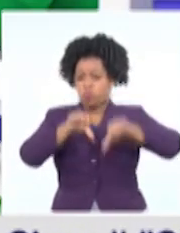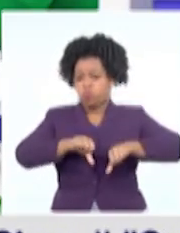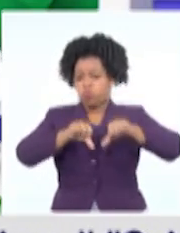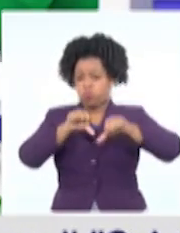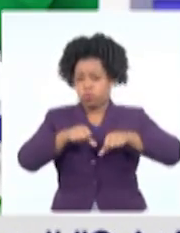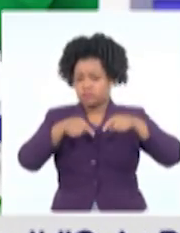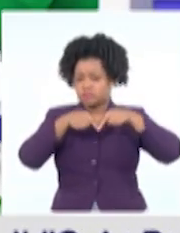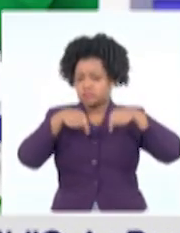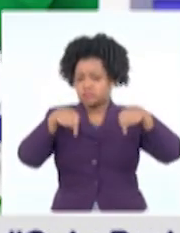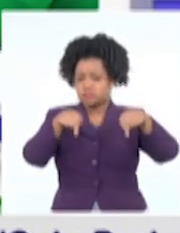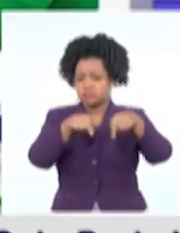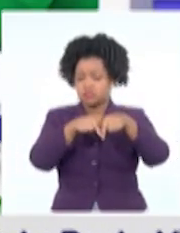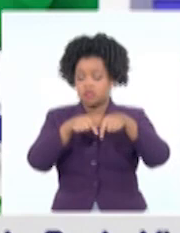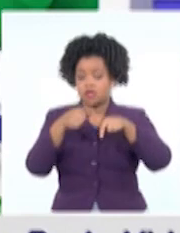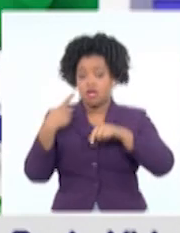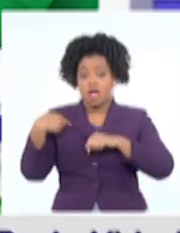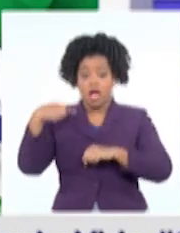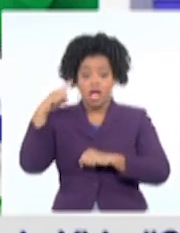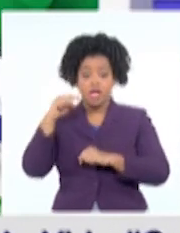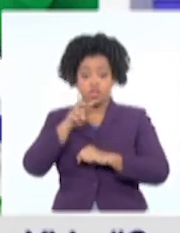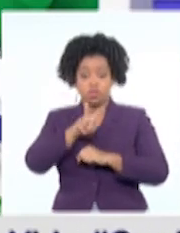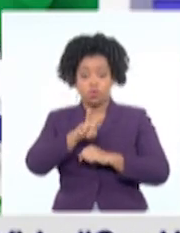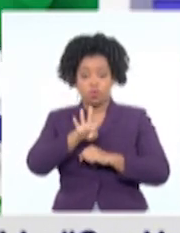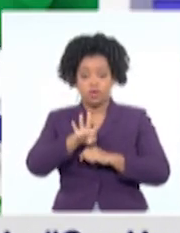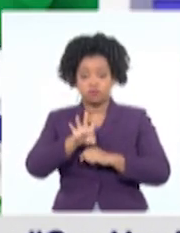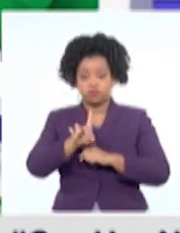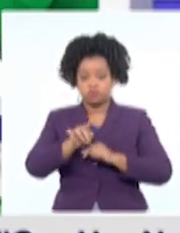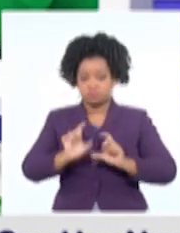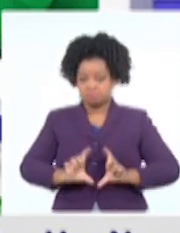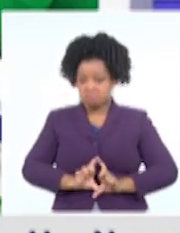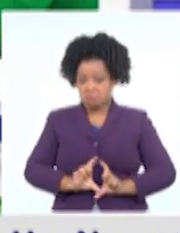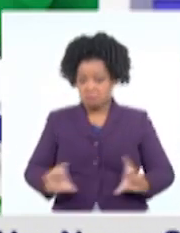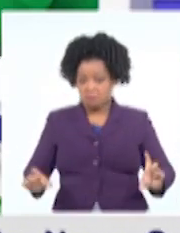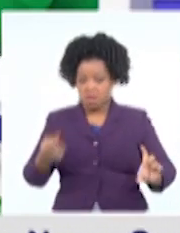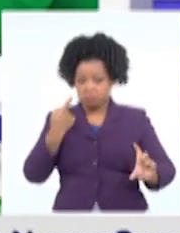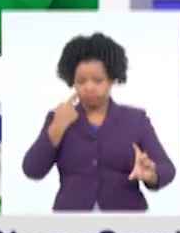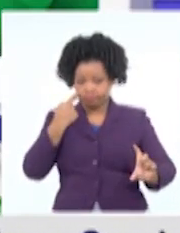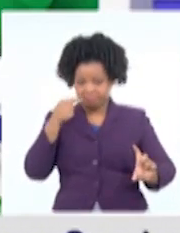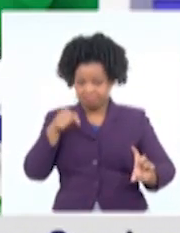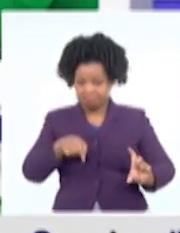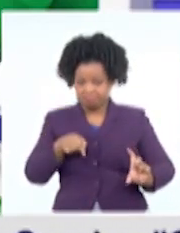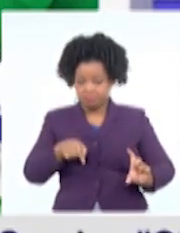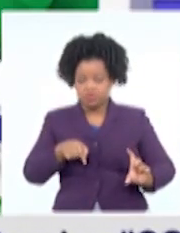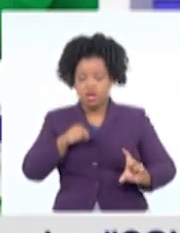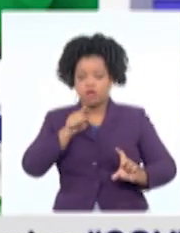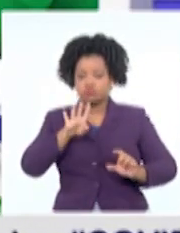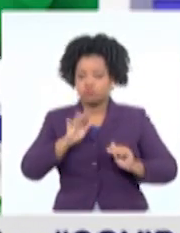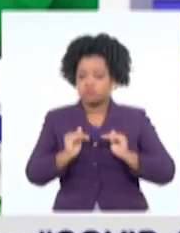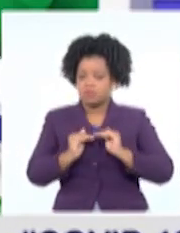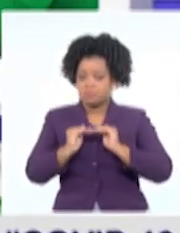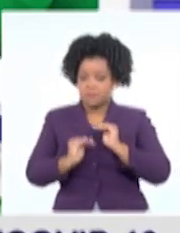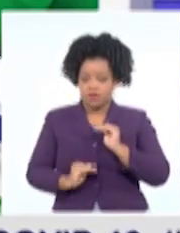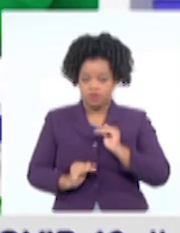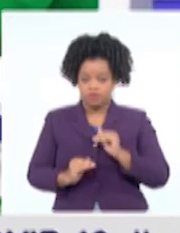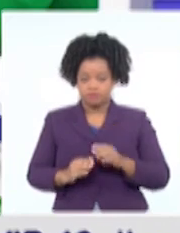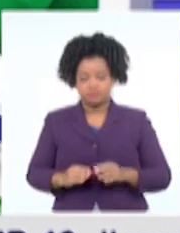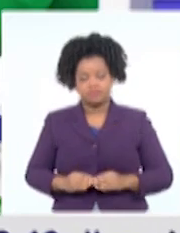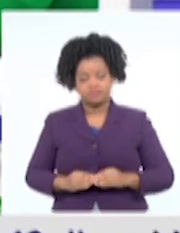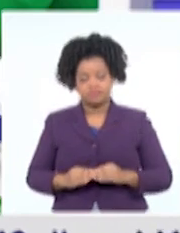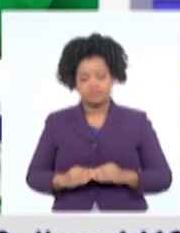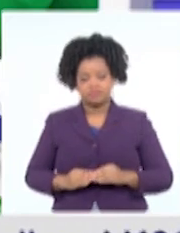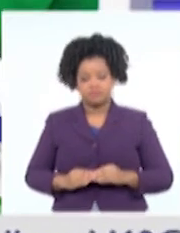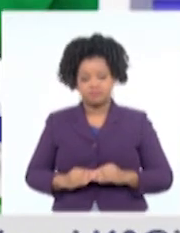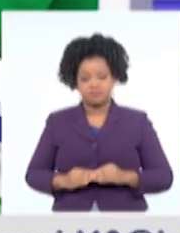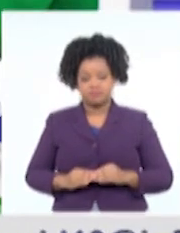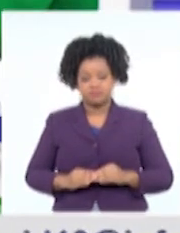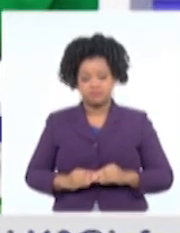ayer, 241. Estamos hablando de 14 menos que el día anterior. De ellos,